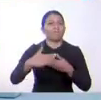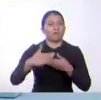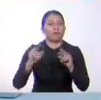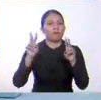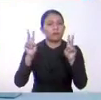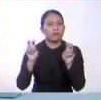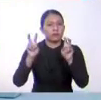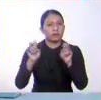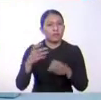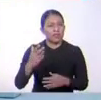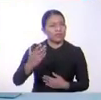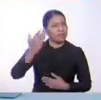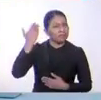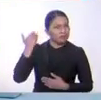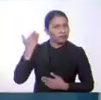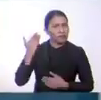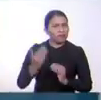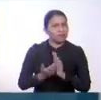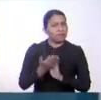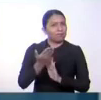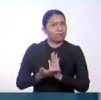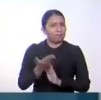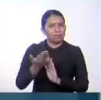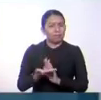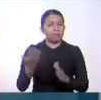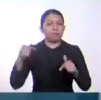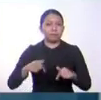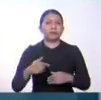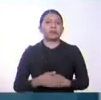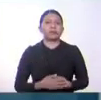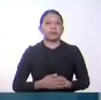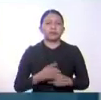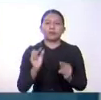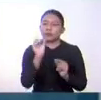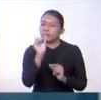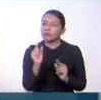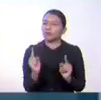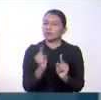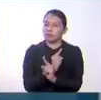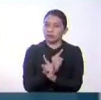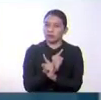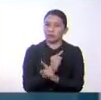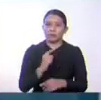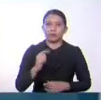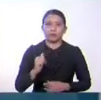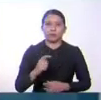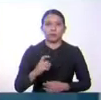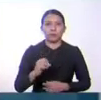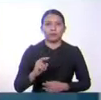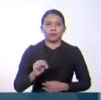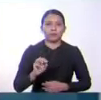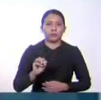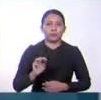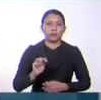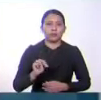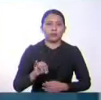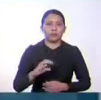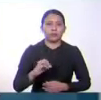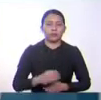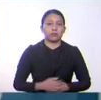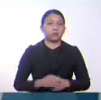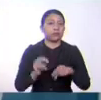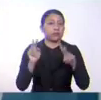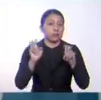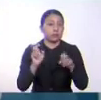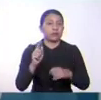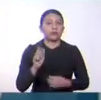que hemos venido desarrollando. Sin embargo, haremos un cambio taxonómico. Vamos a hablar sobre tejidos,